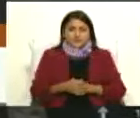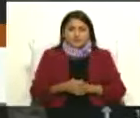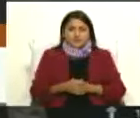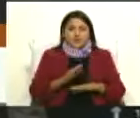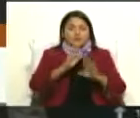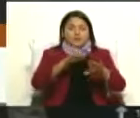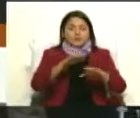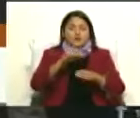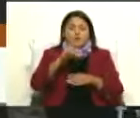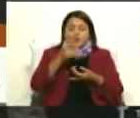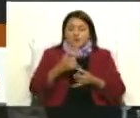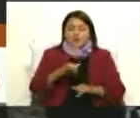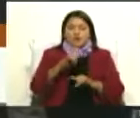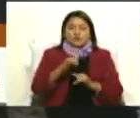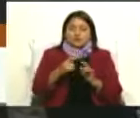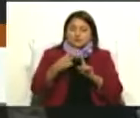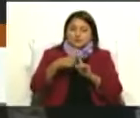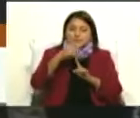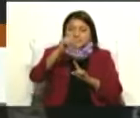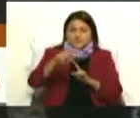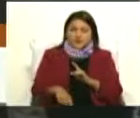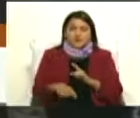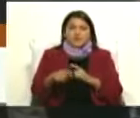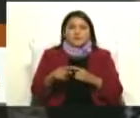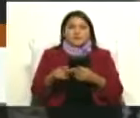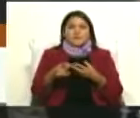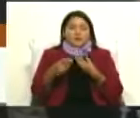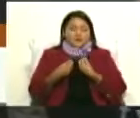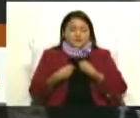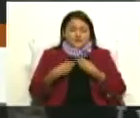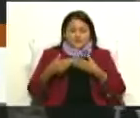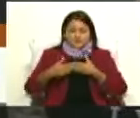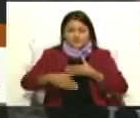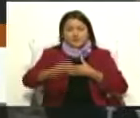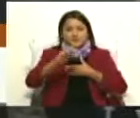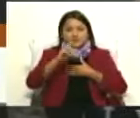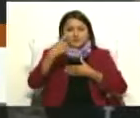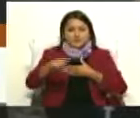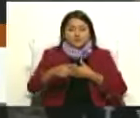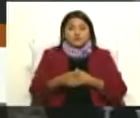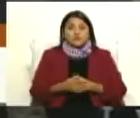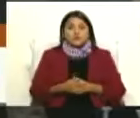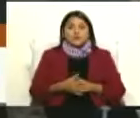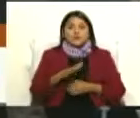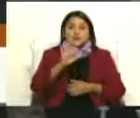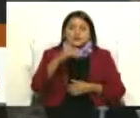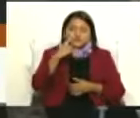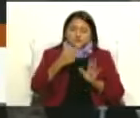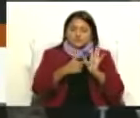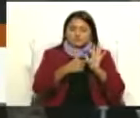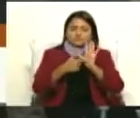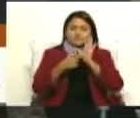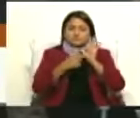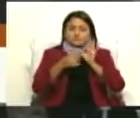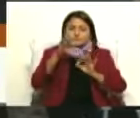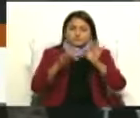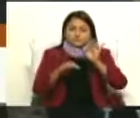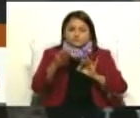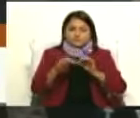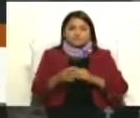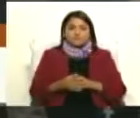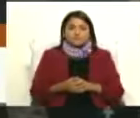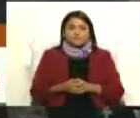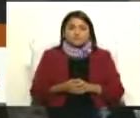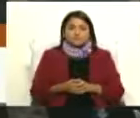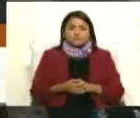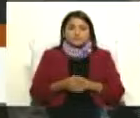hijos y por lo más sagrado, por la vida que vamos a dar, porque así nos demanda la justicia y lo haremos!